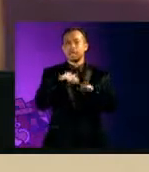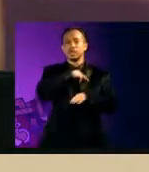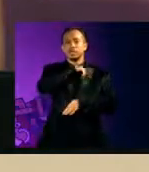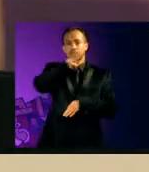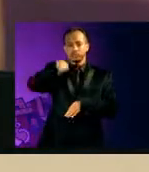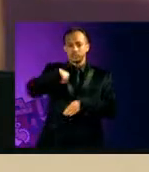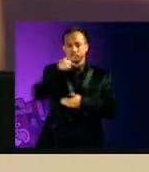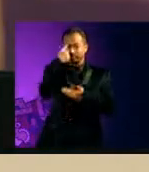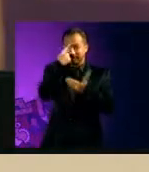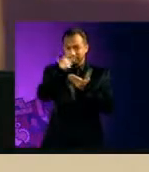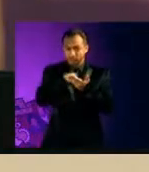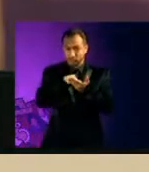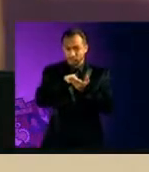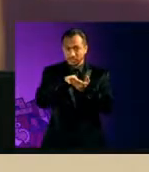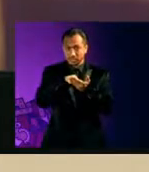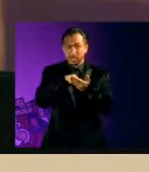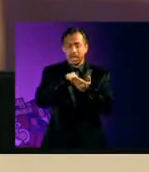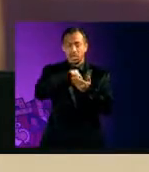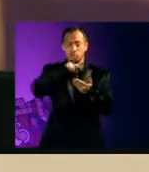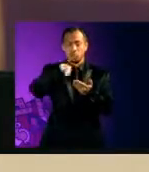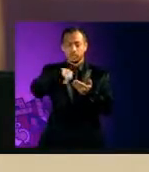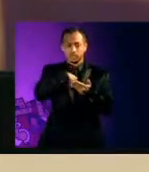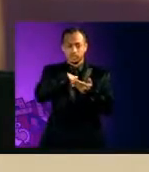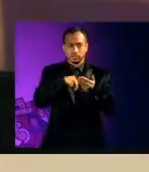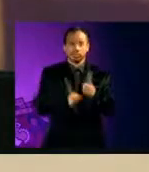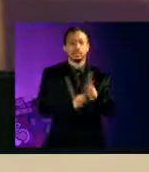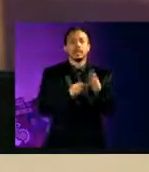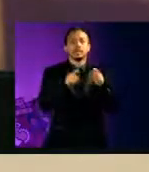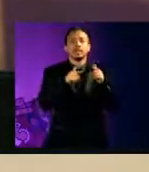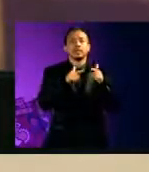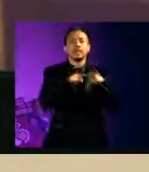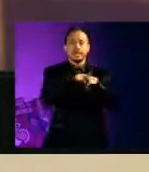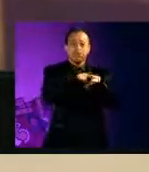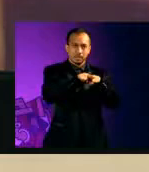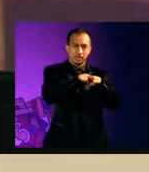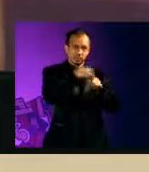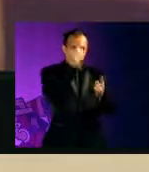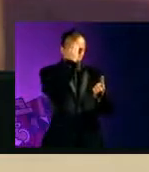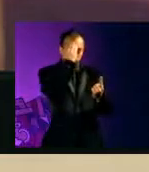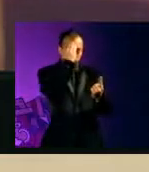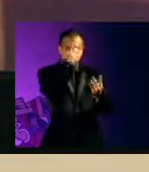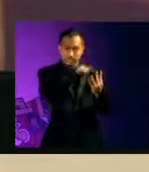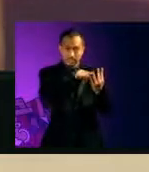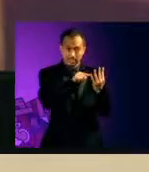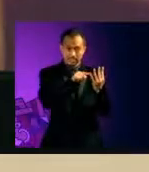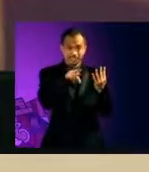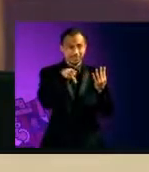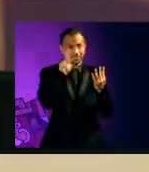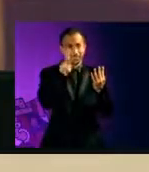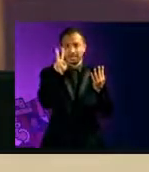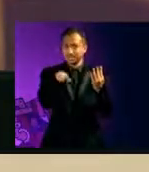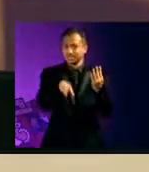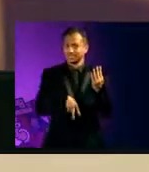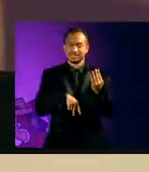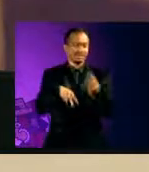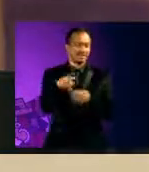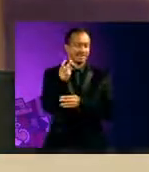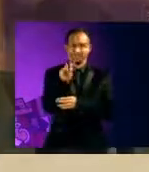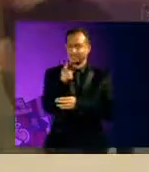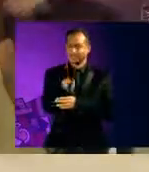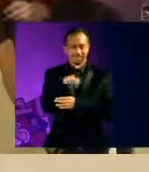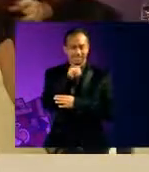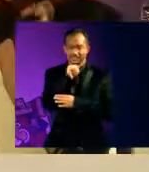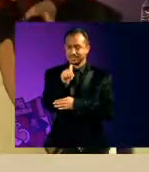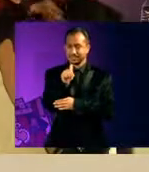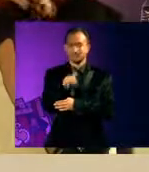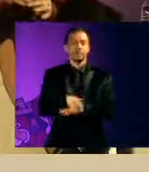y siempre que se juntan los hermanos esto es una experiencia de todos y hablas de algo de la infancia